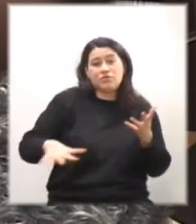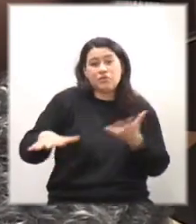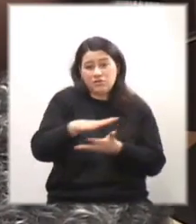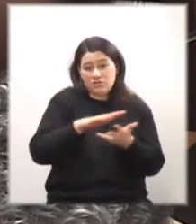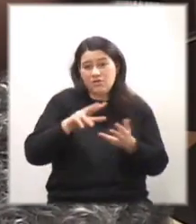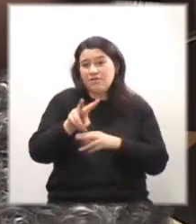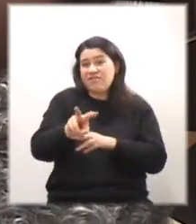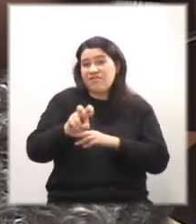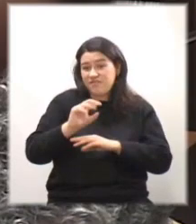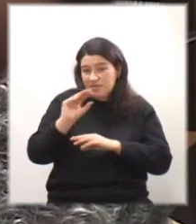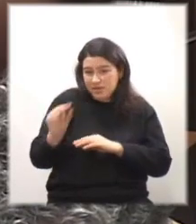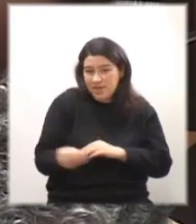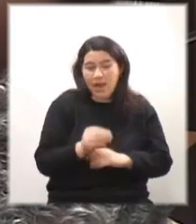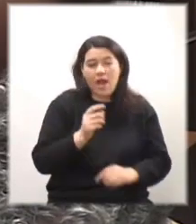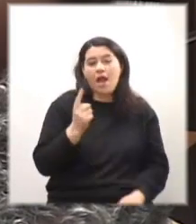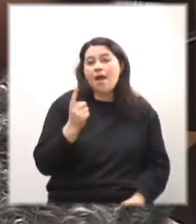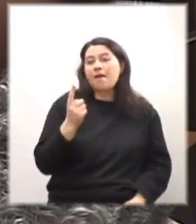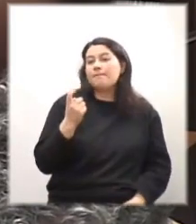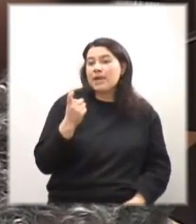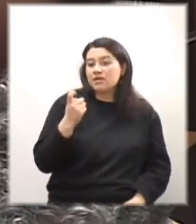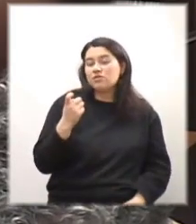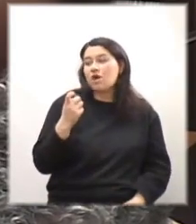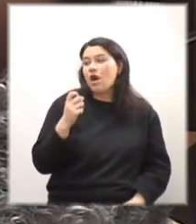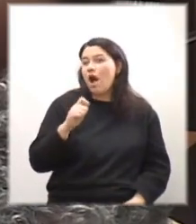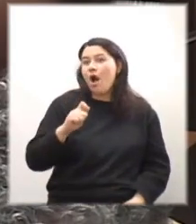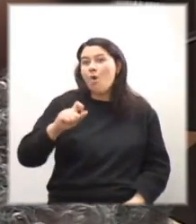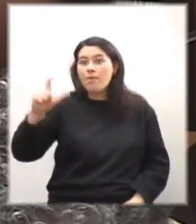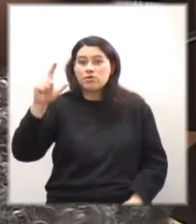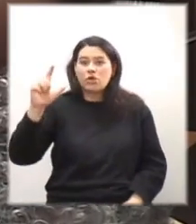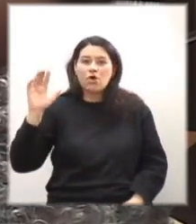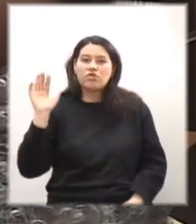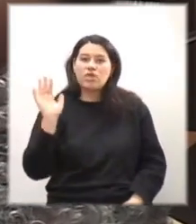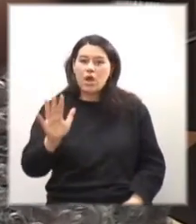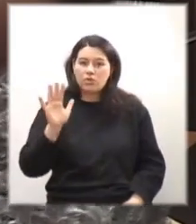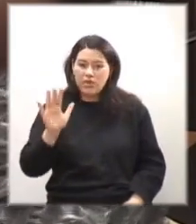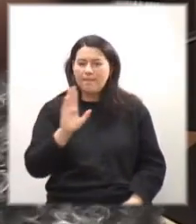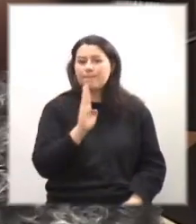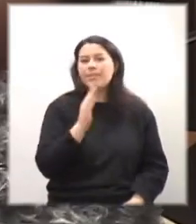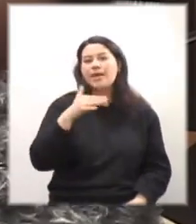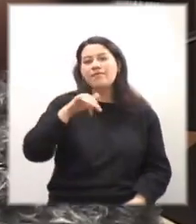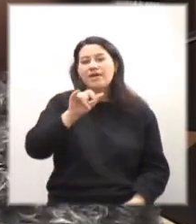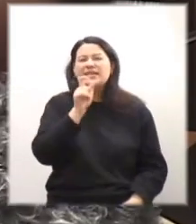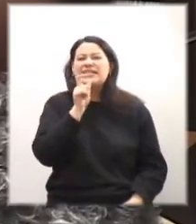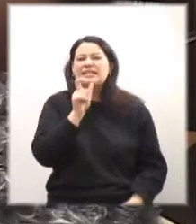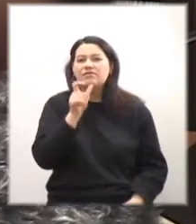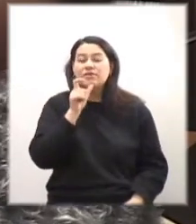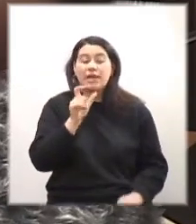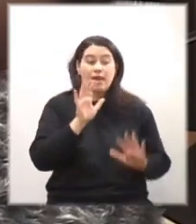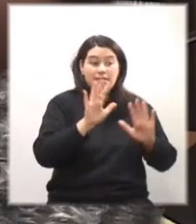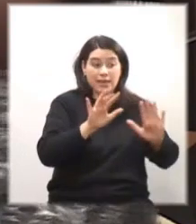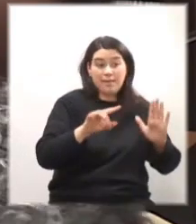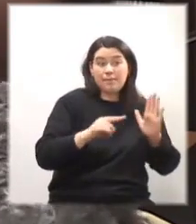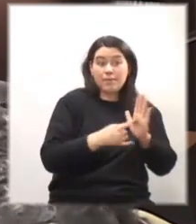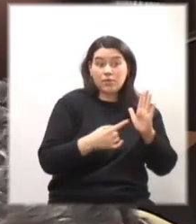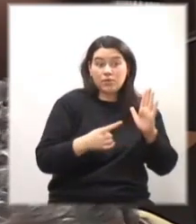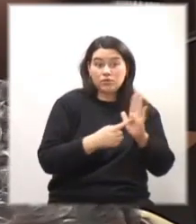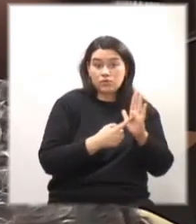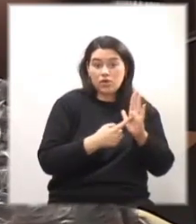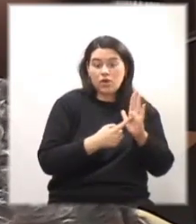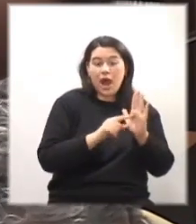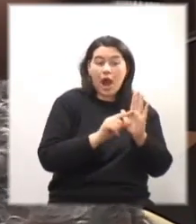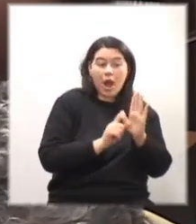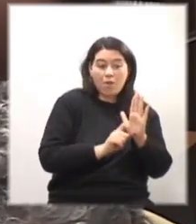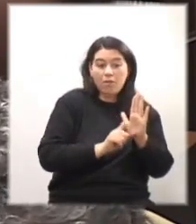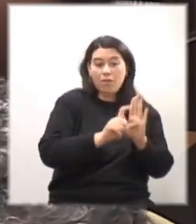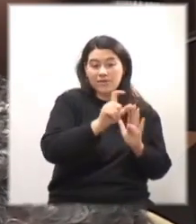marco de un aumento del peso del endeudamiento, que en términos del PBI aumentó 10 puntos